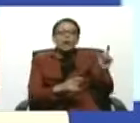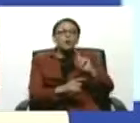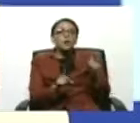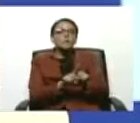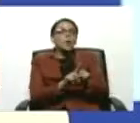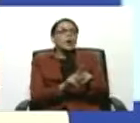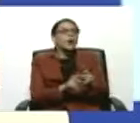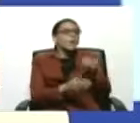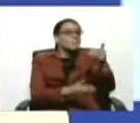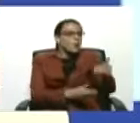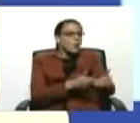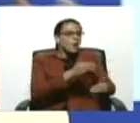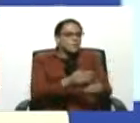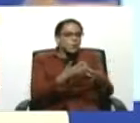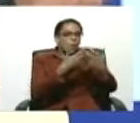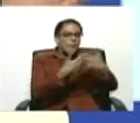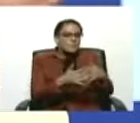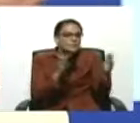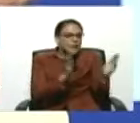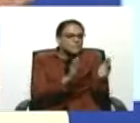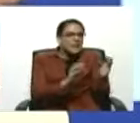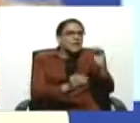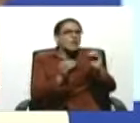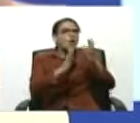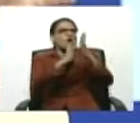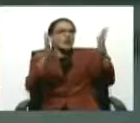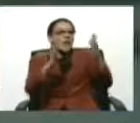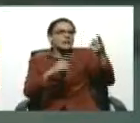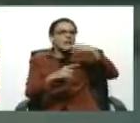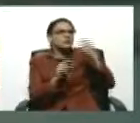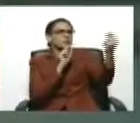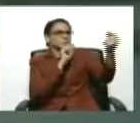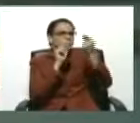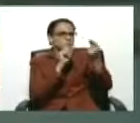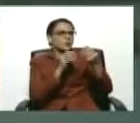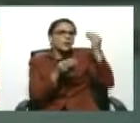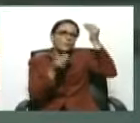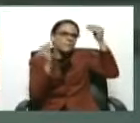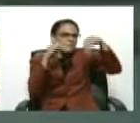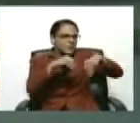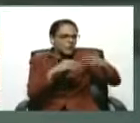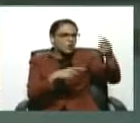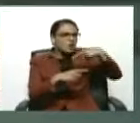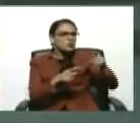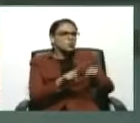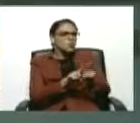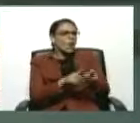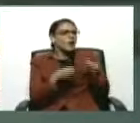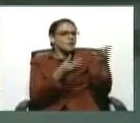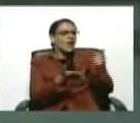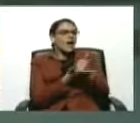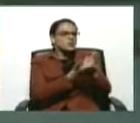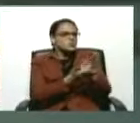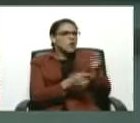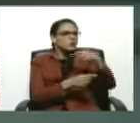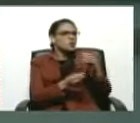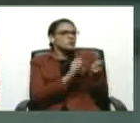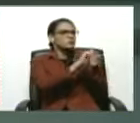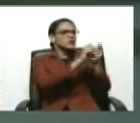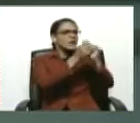compañías pequeñas del estado y algunas grandes pero si es cierto que china